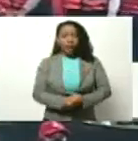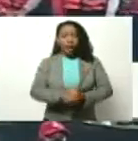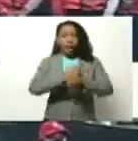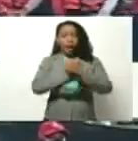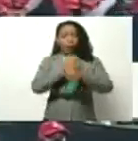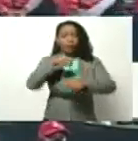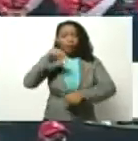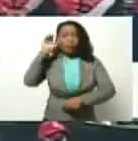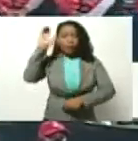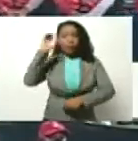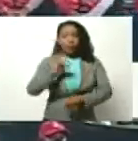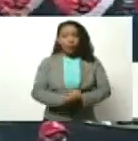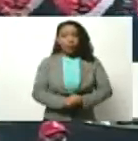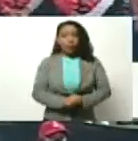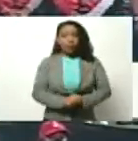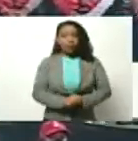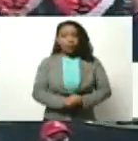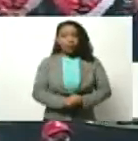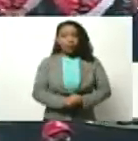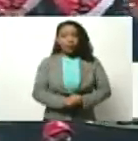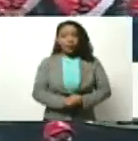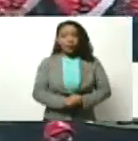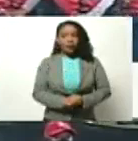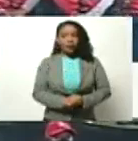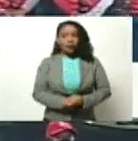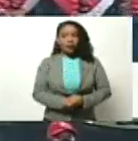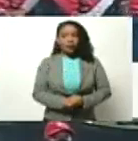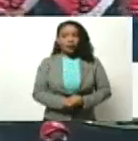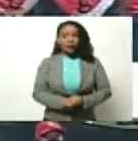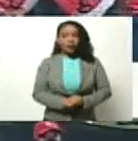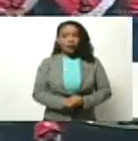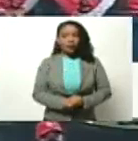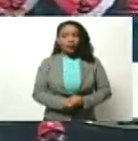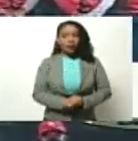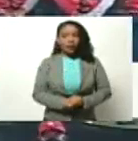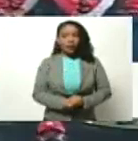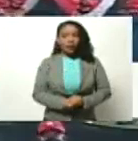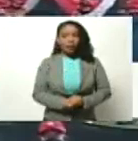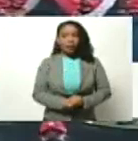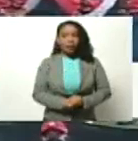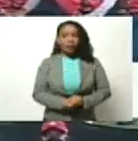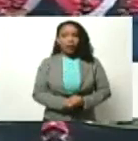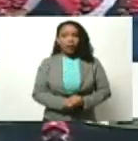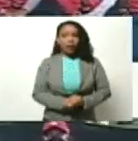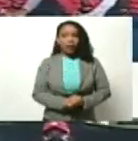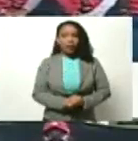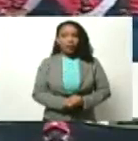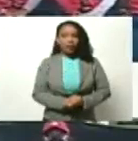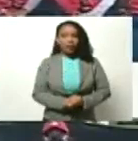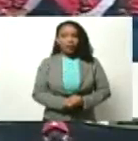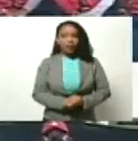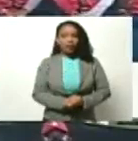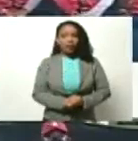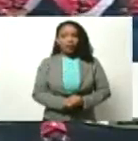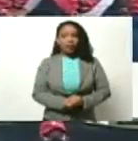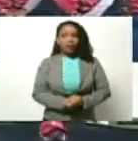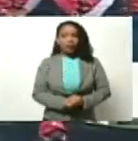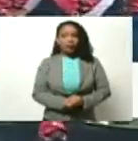esta patria el amor del pueblo a Chávez sientan que cuando yo entregué